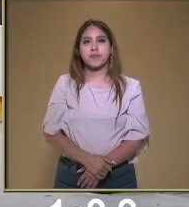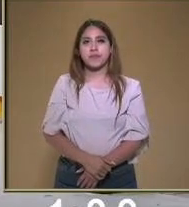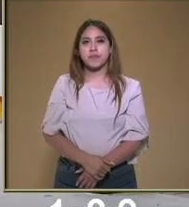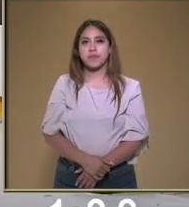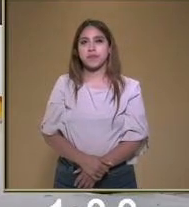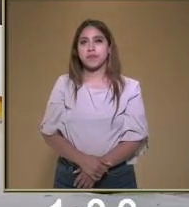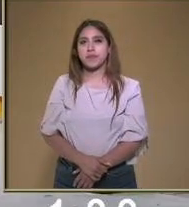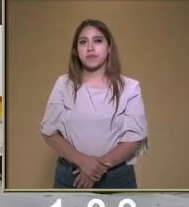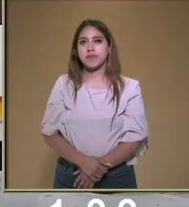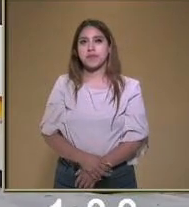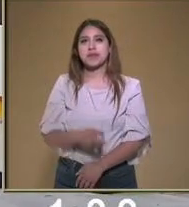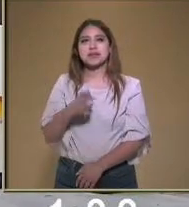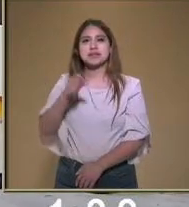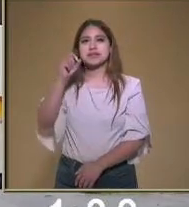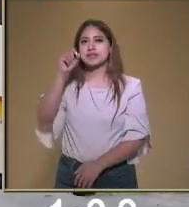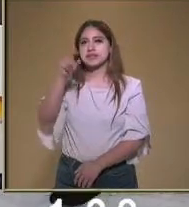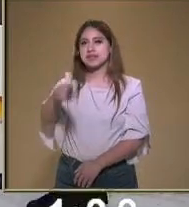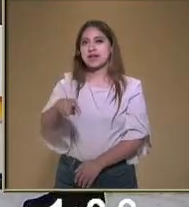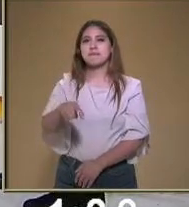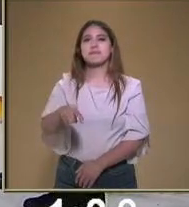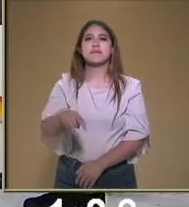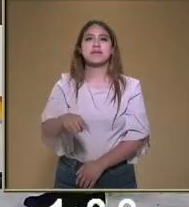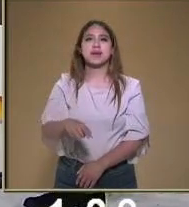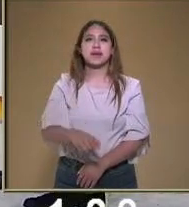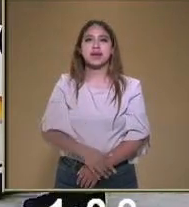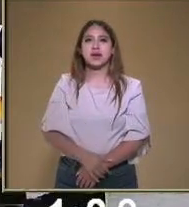ver. También uno.